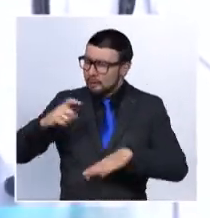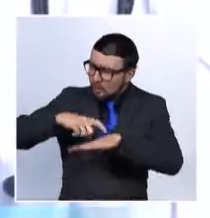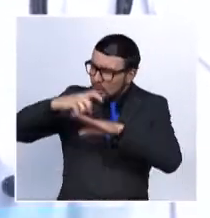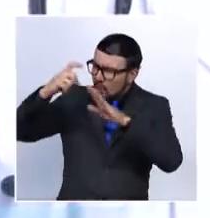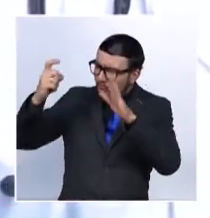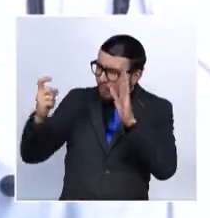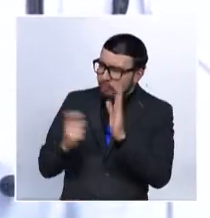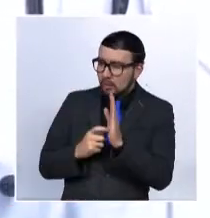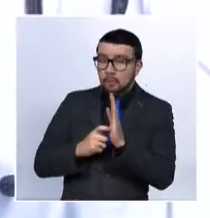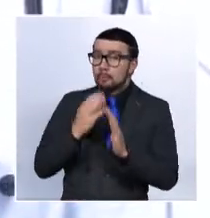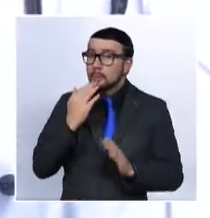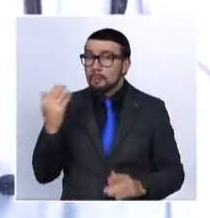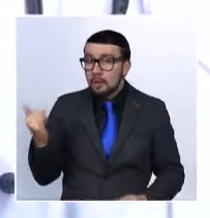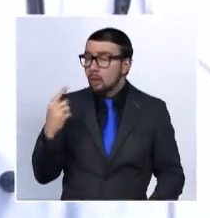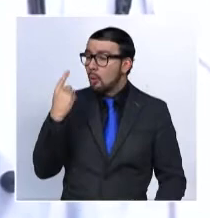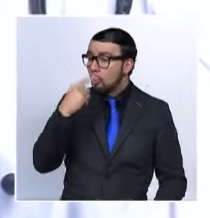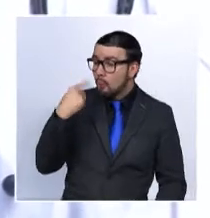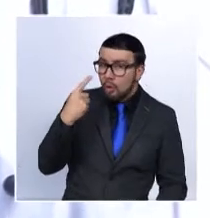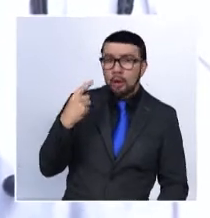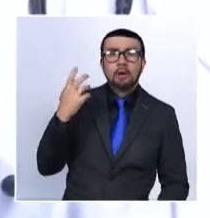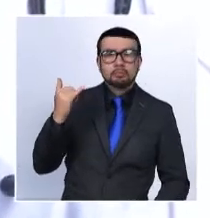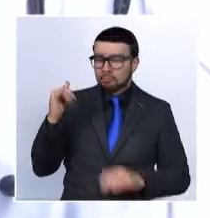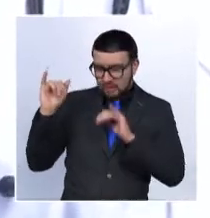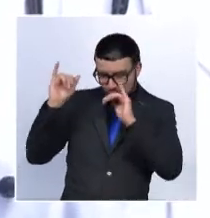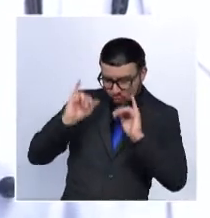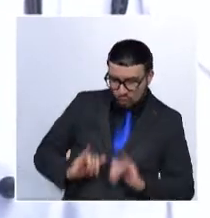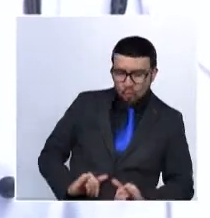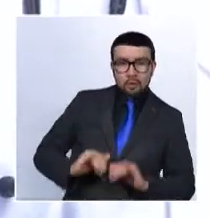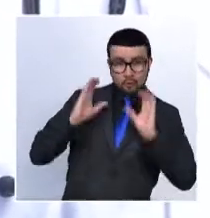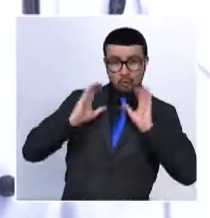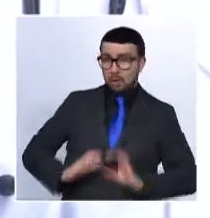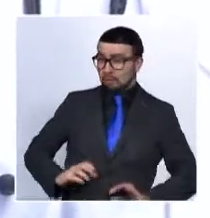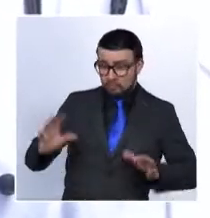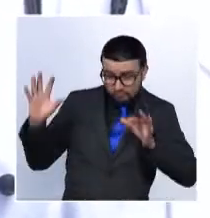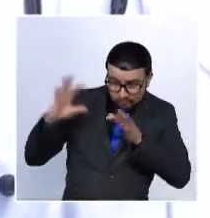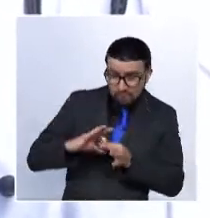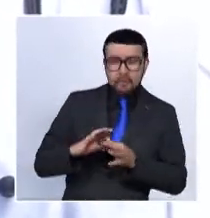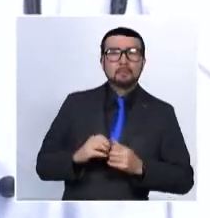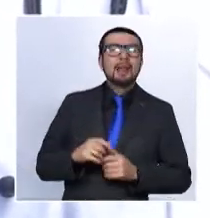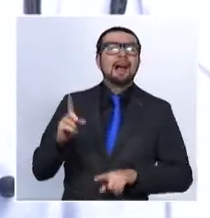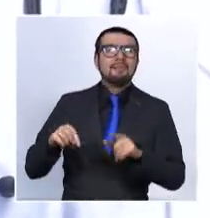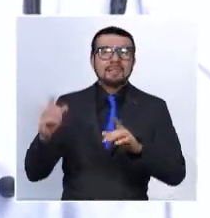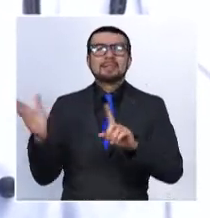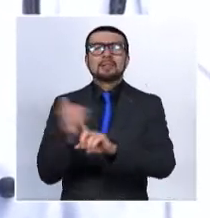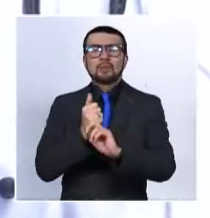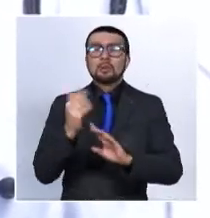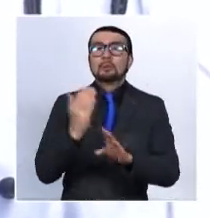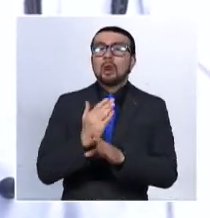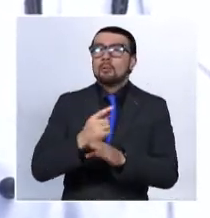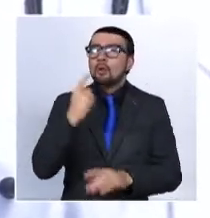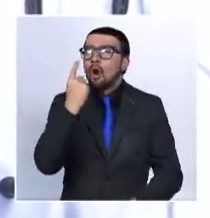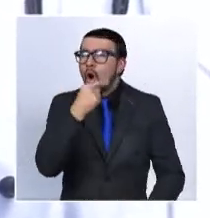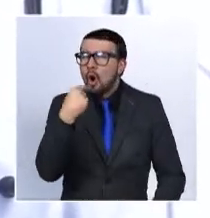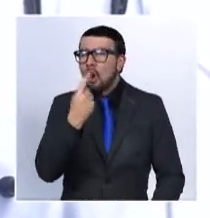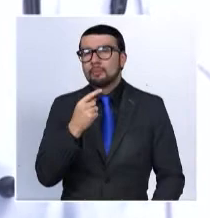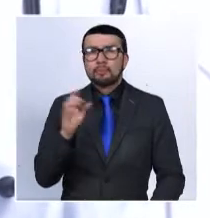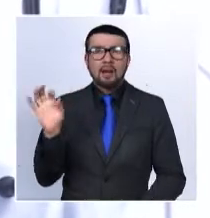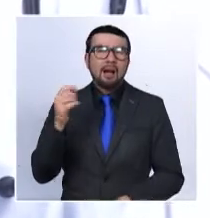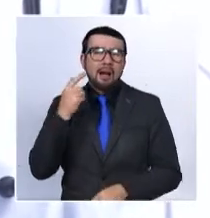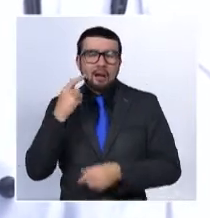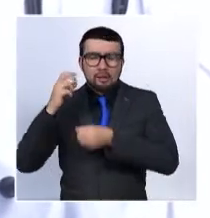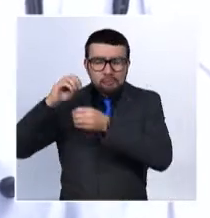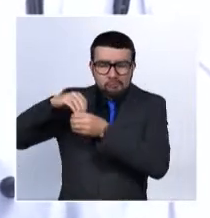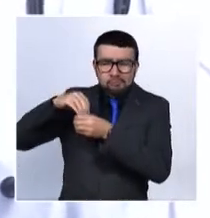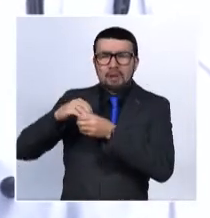y que la boca hace parte del cuerpo. Encontramos muchísimos problemas en boca, tratamientos mal hechos,